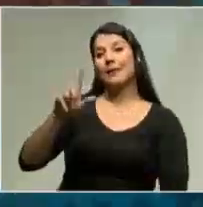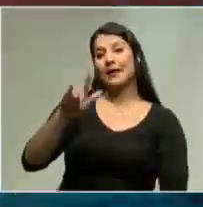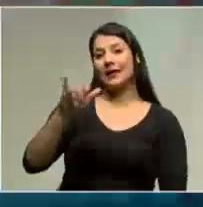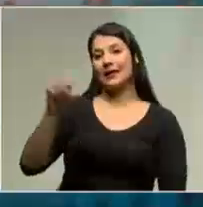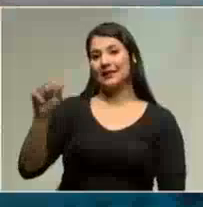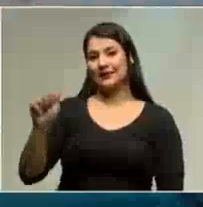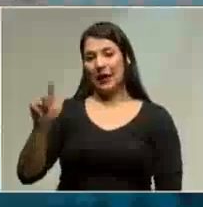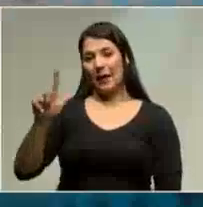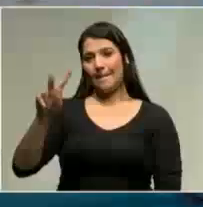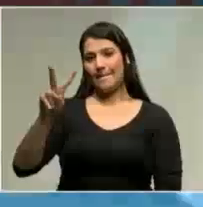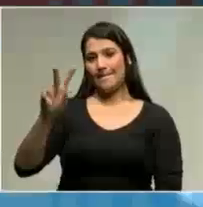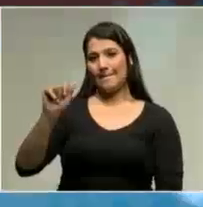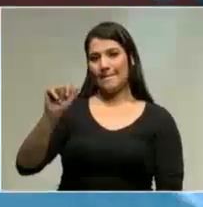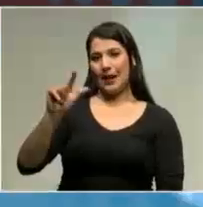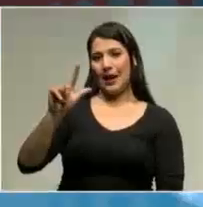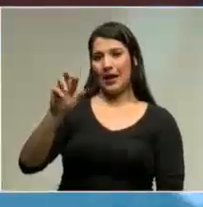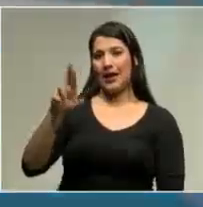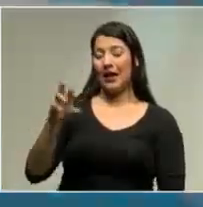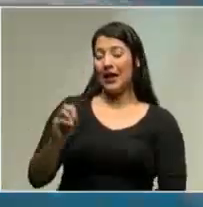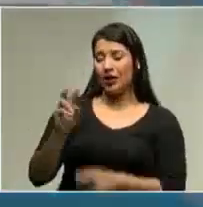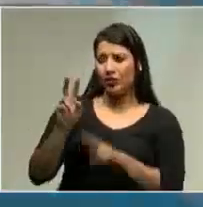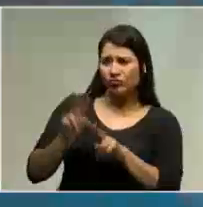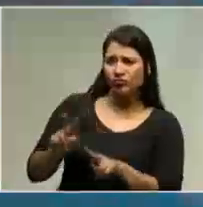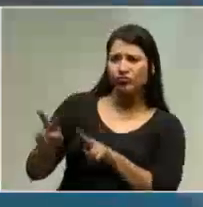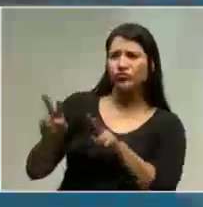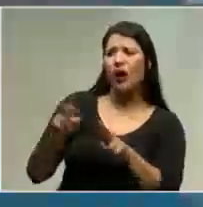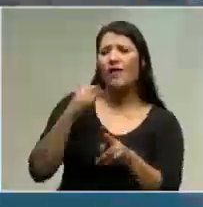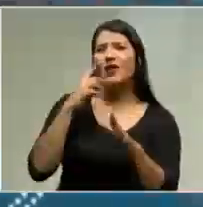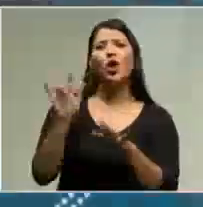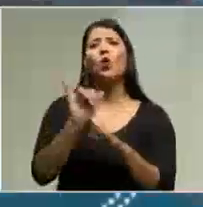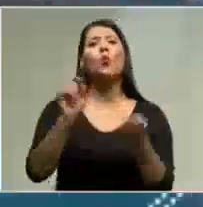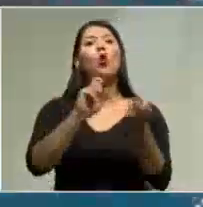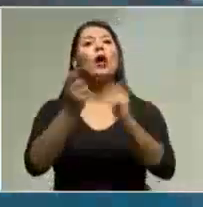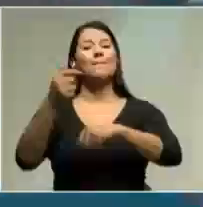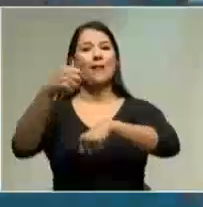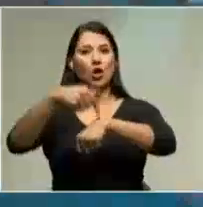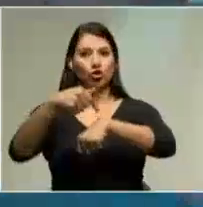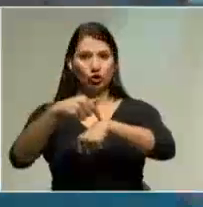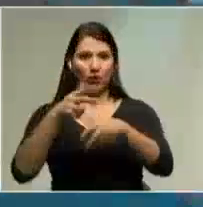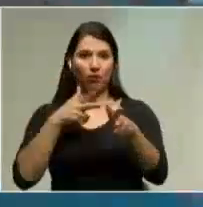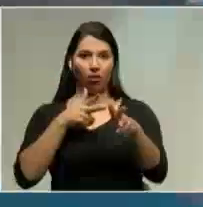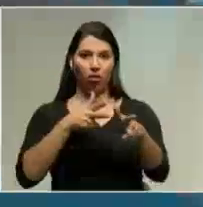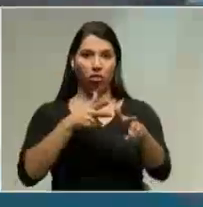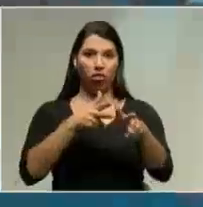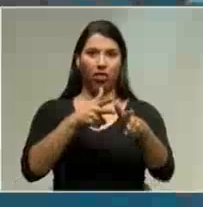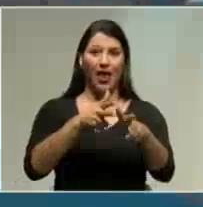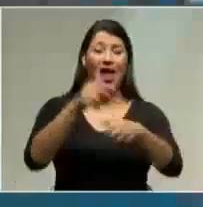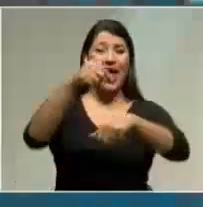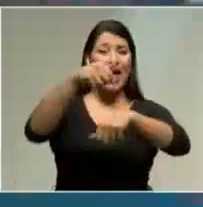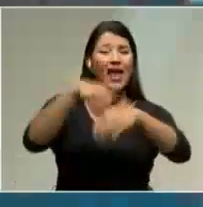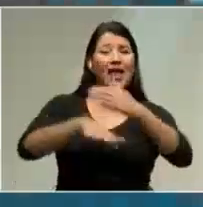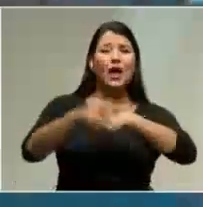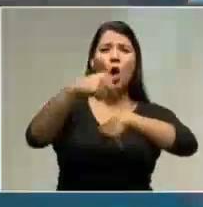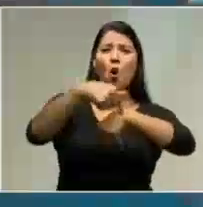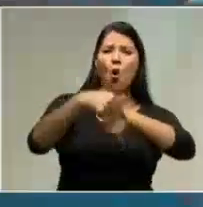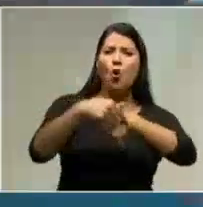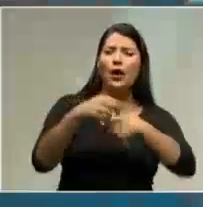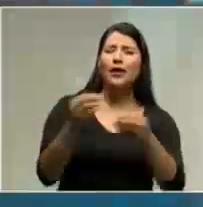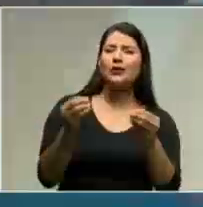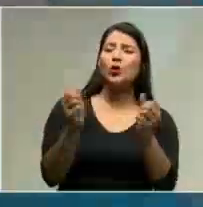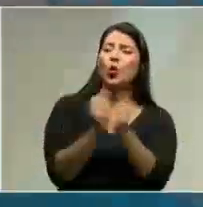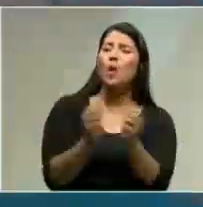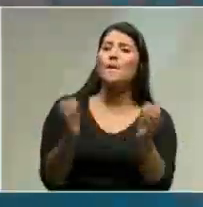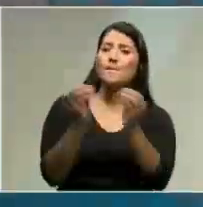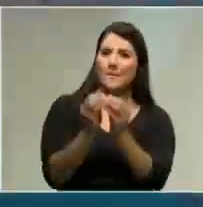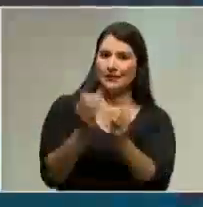Circunvalación para corroborar cómo cambian los tiempos de desplazamiento en horas pico. Les mostramos los resultados en un análisis de los datos